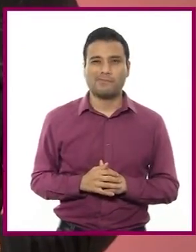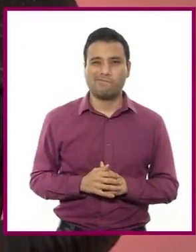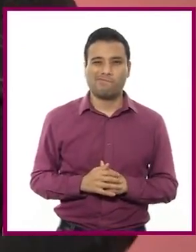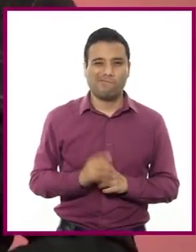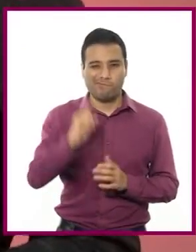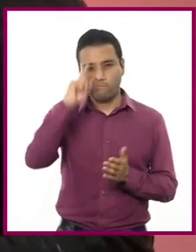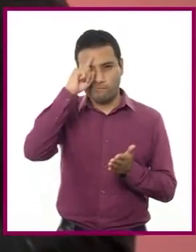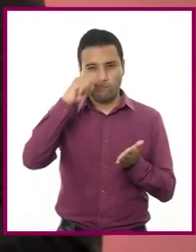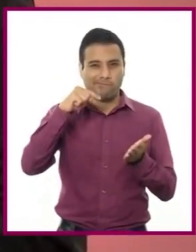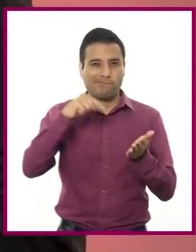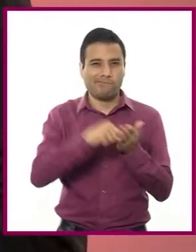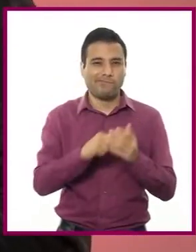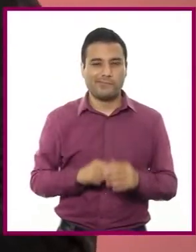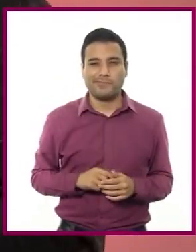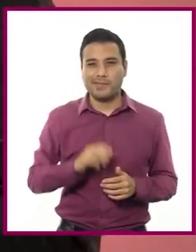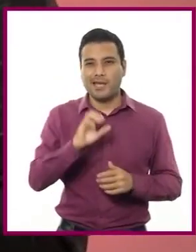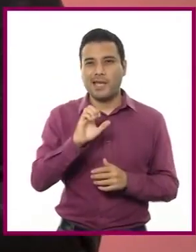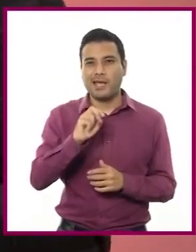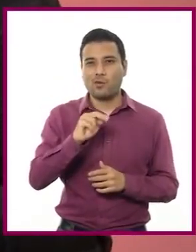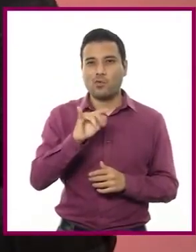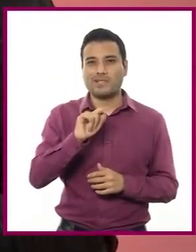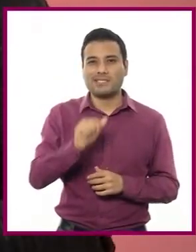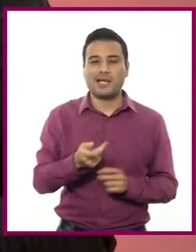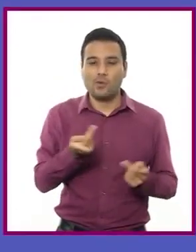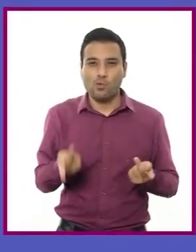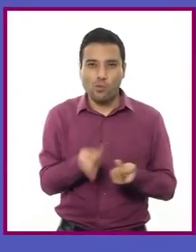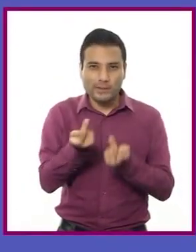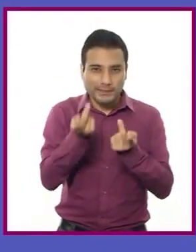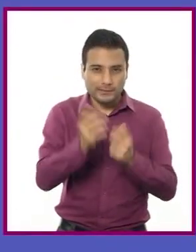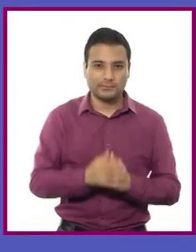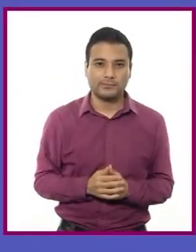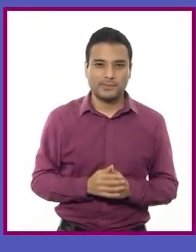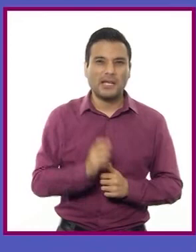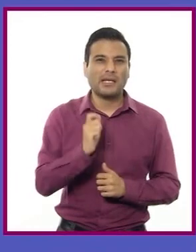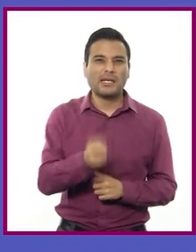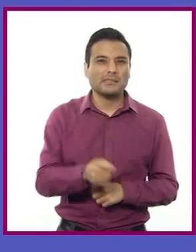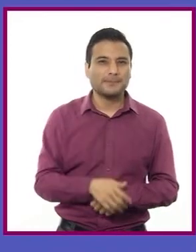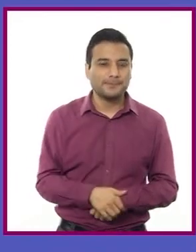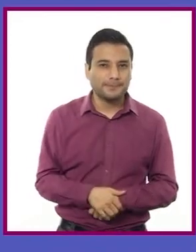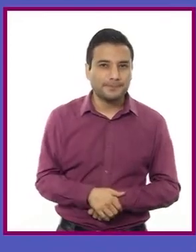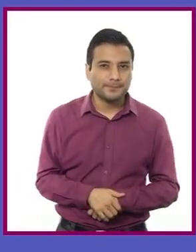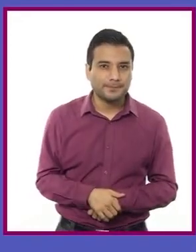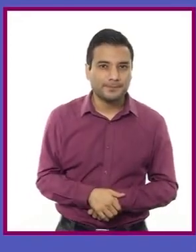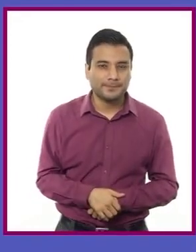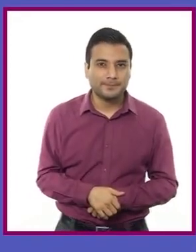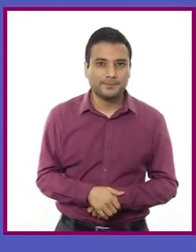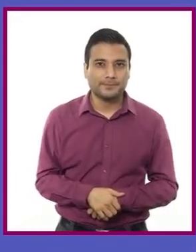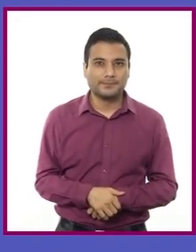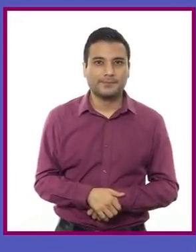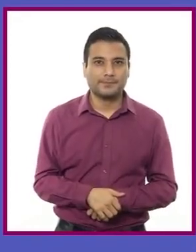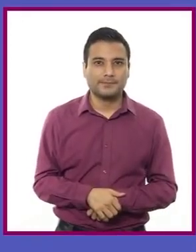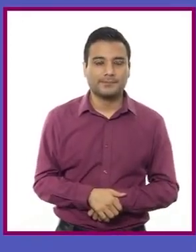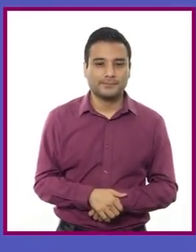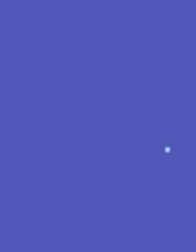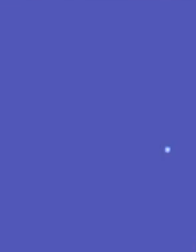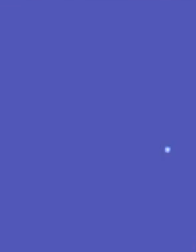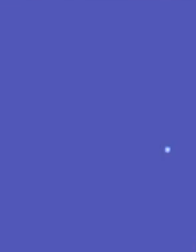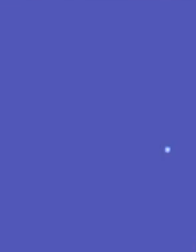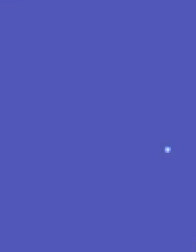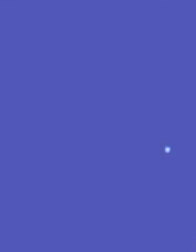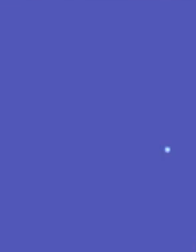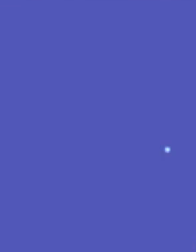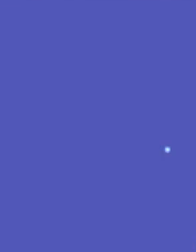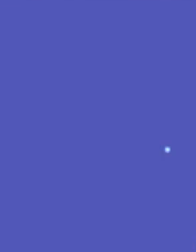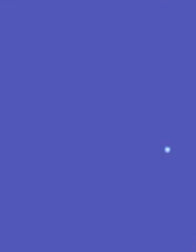Posiblemente sean las encuestas. Las encuestas como recurso para sondear a la población. Cuando se